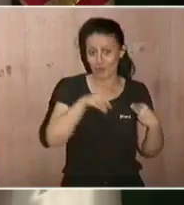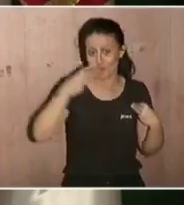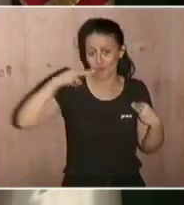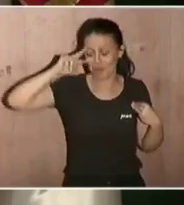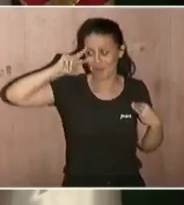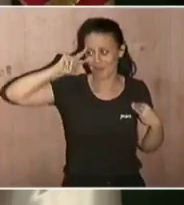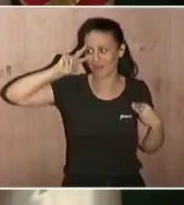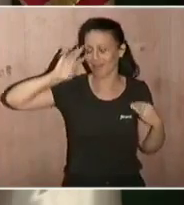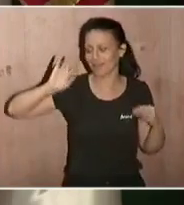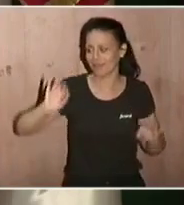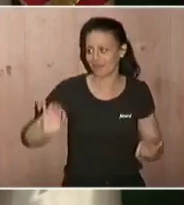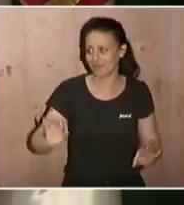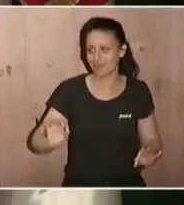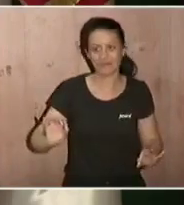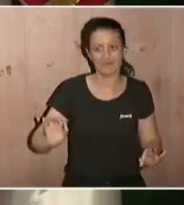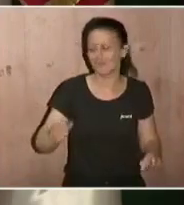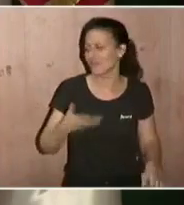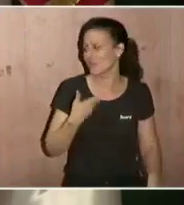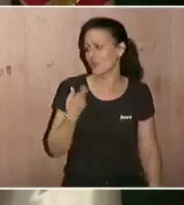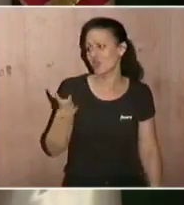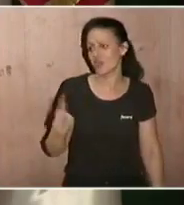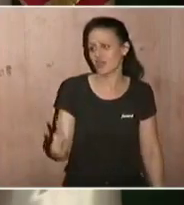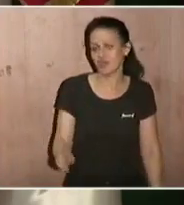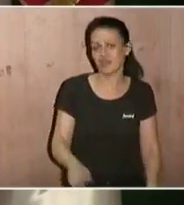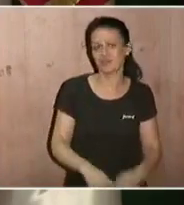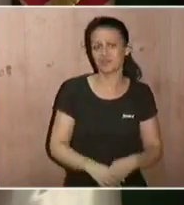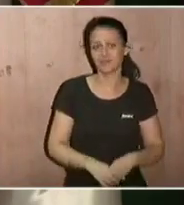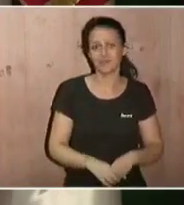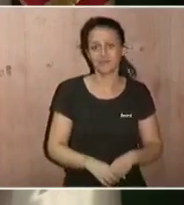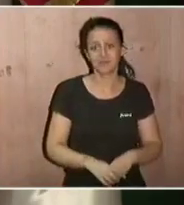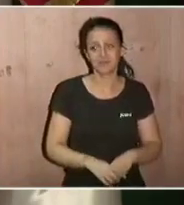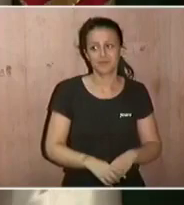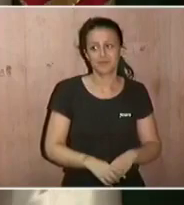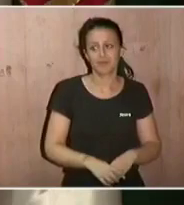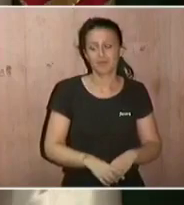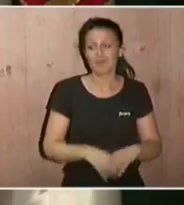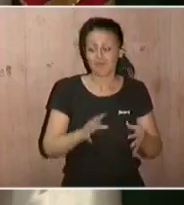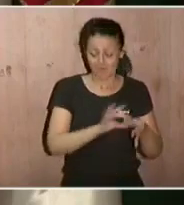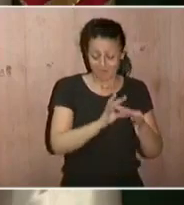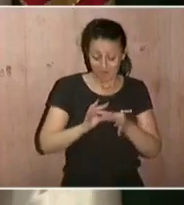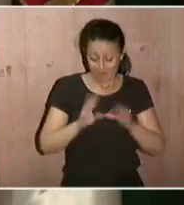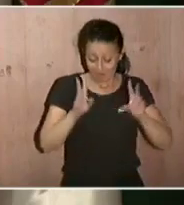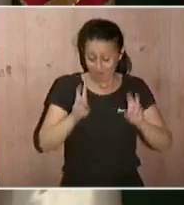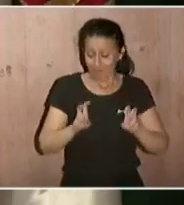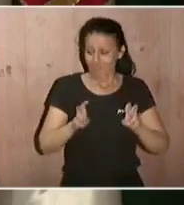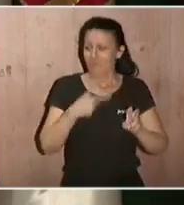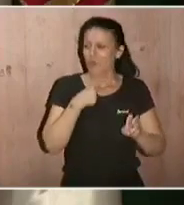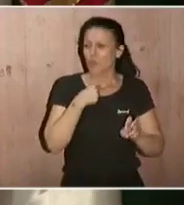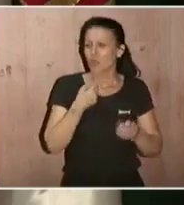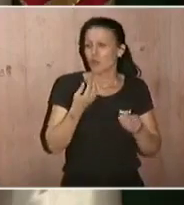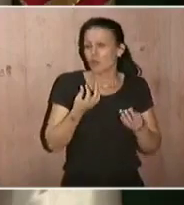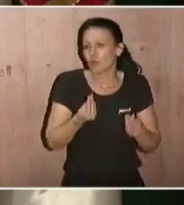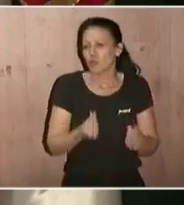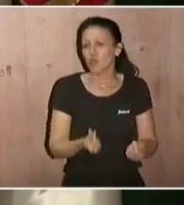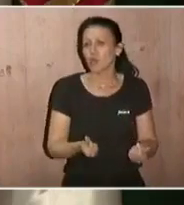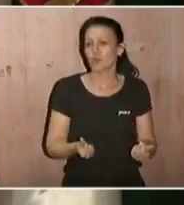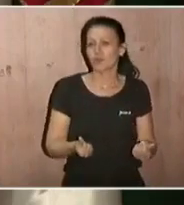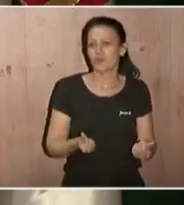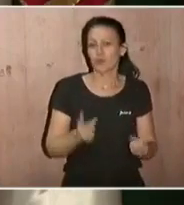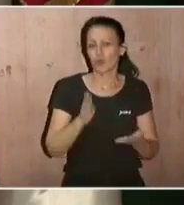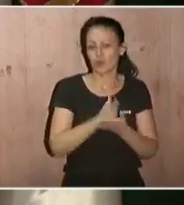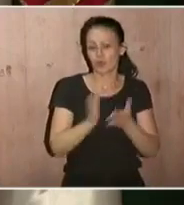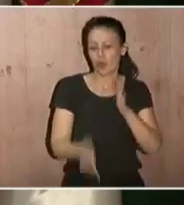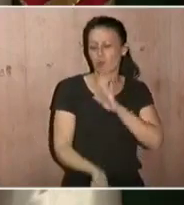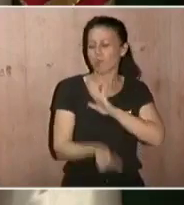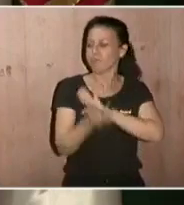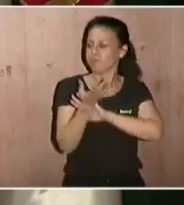de verdad, no merece la pena. Al hilo de estas cuestiones, ¿me hubiera gustado formar una propia escuela?